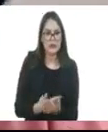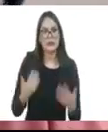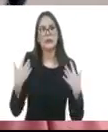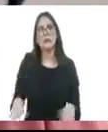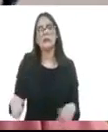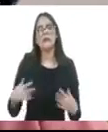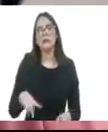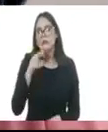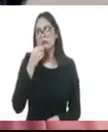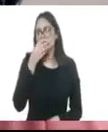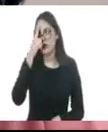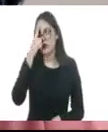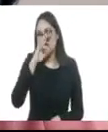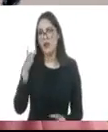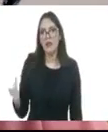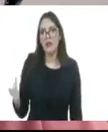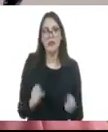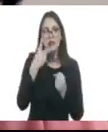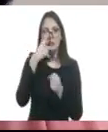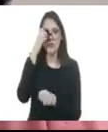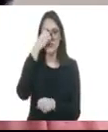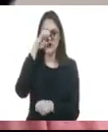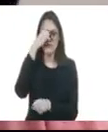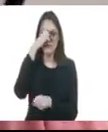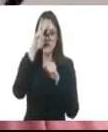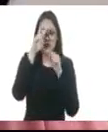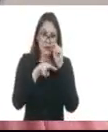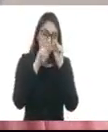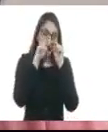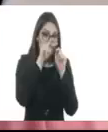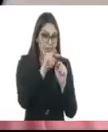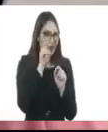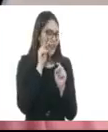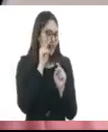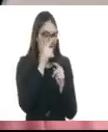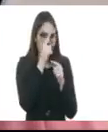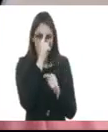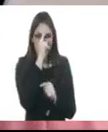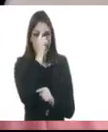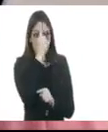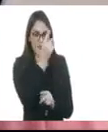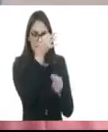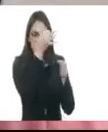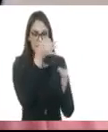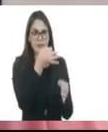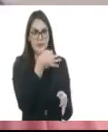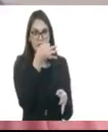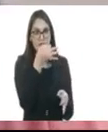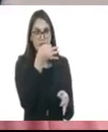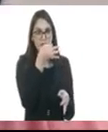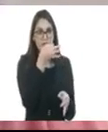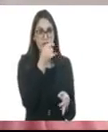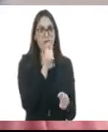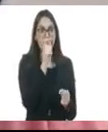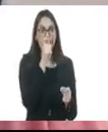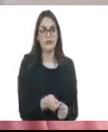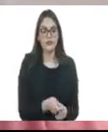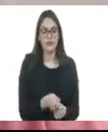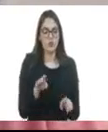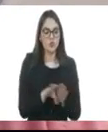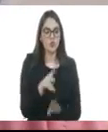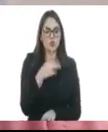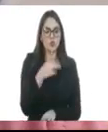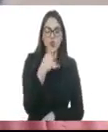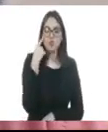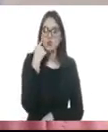¿no? Entonces muestra de manera muy viva esta pues este interés que tienen